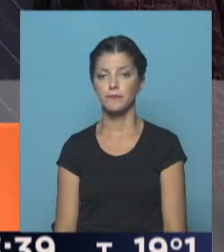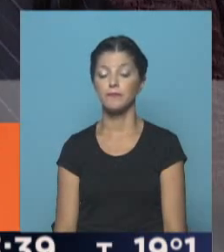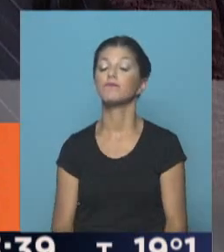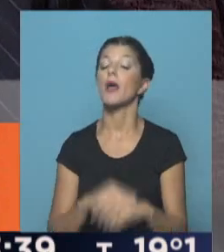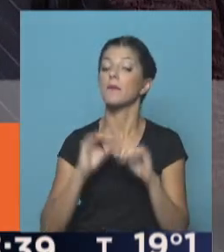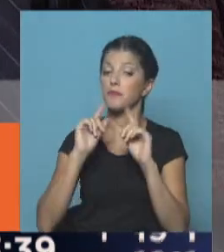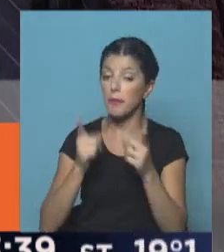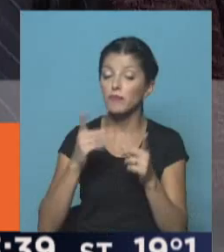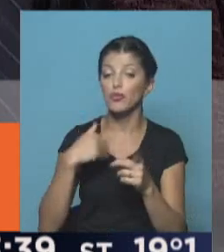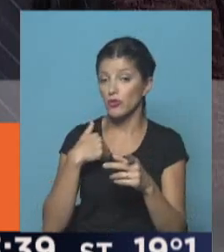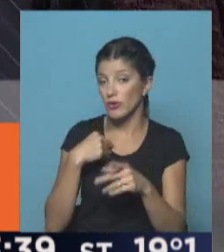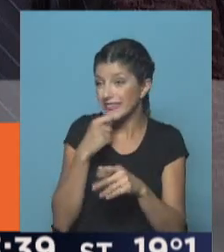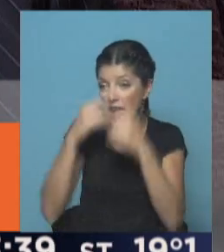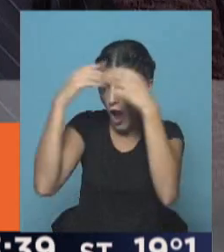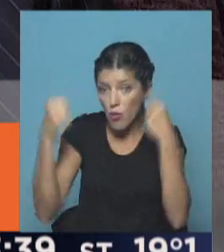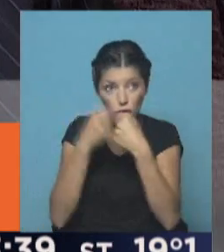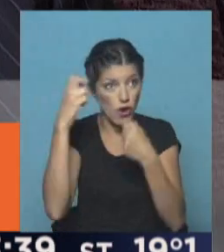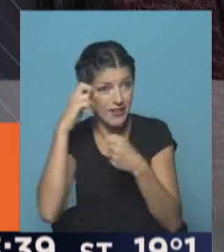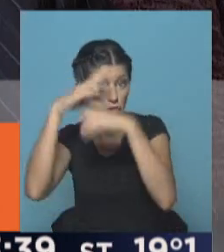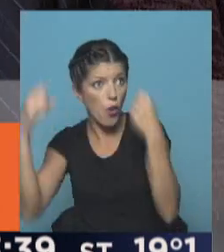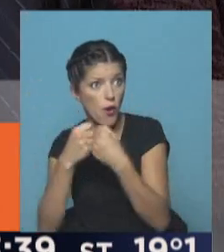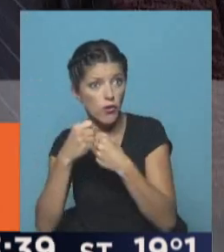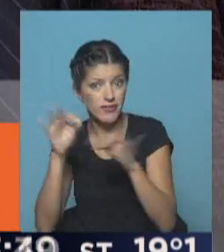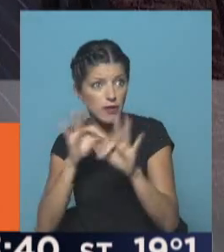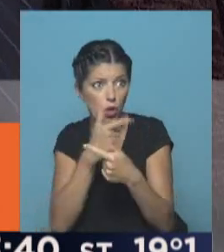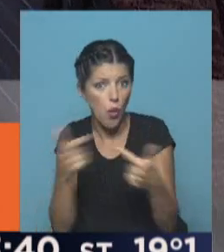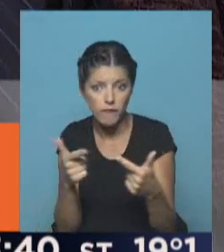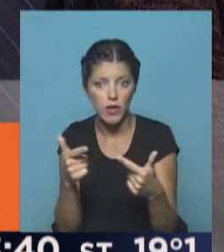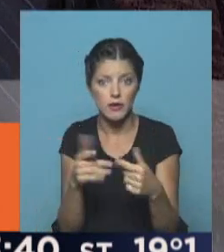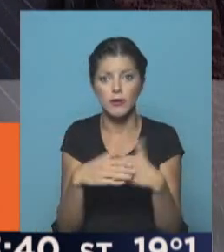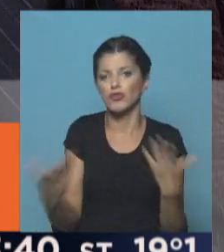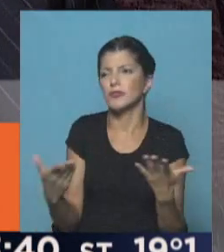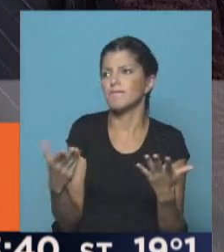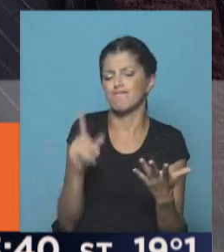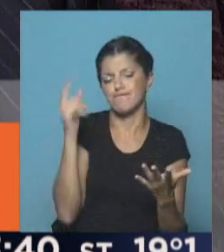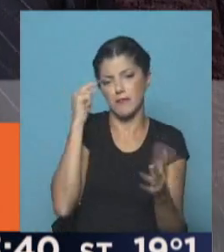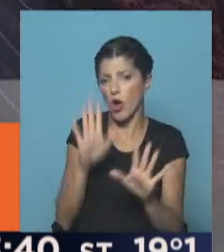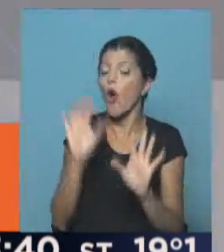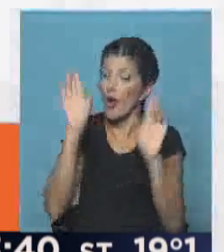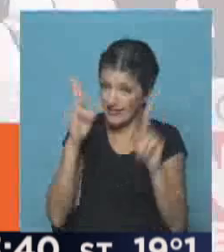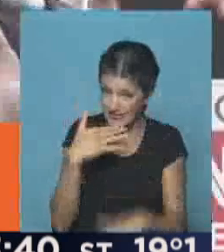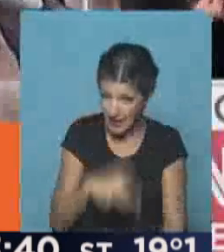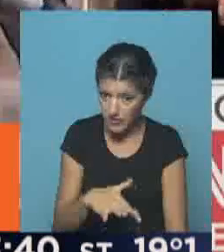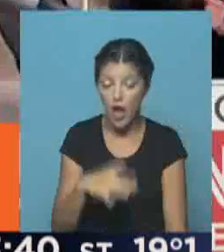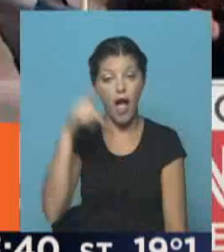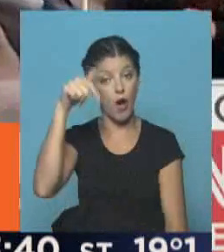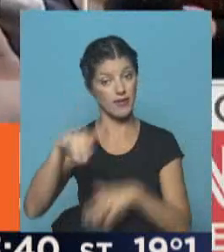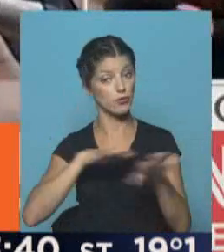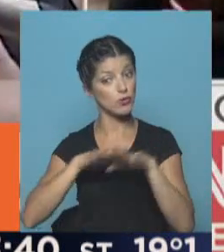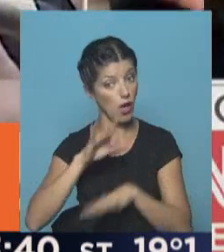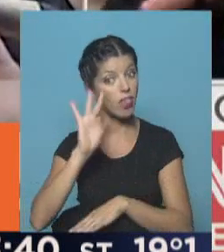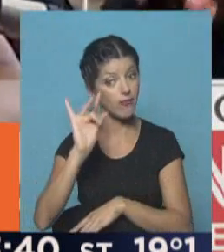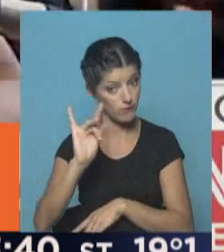y ese acuerdo programático entonces era más lógico y así esperamos que se entienda tanto en un momento muy complejo muy